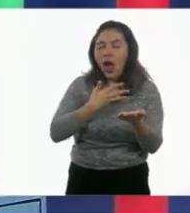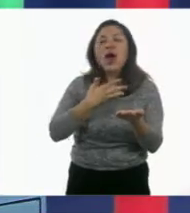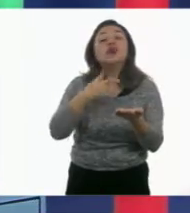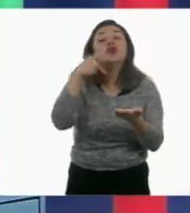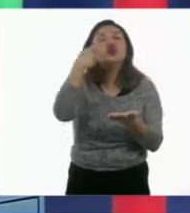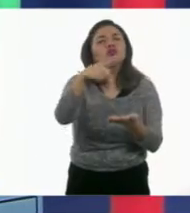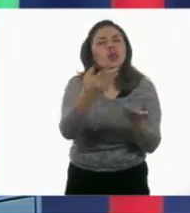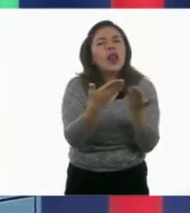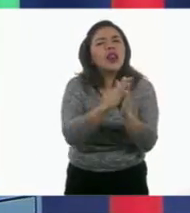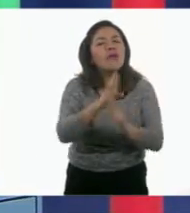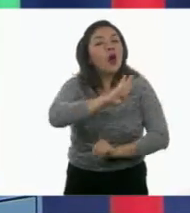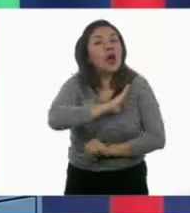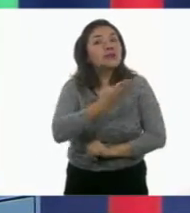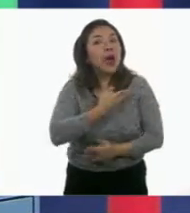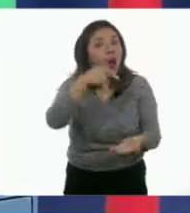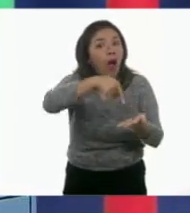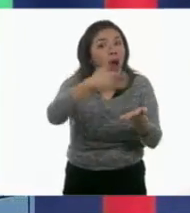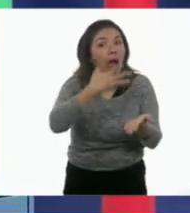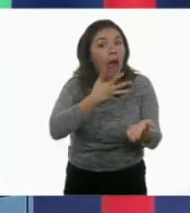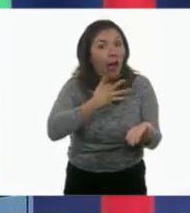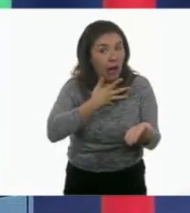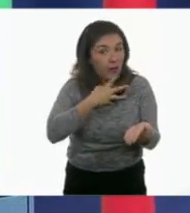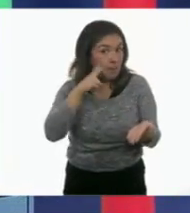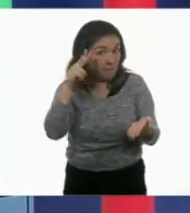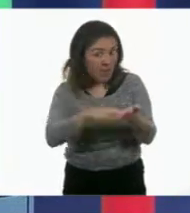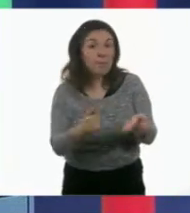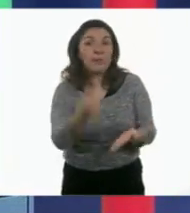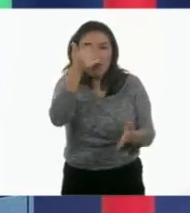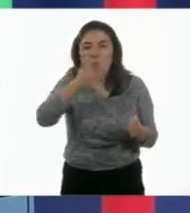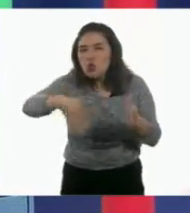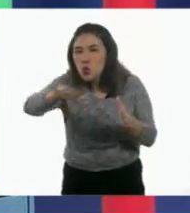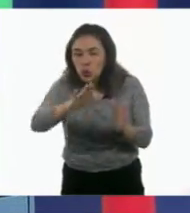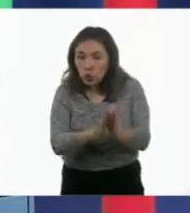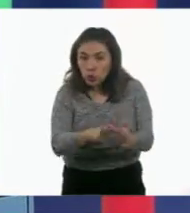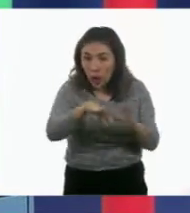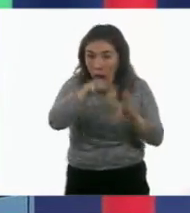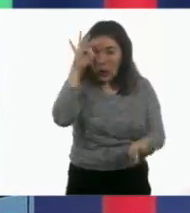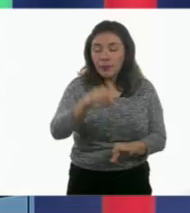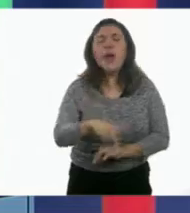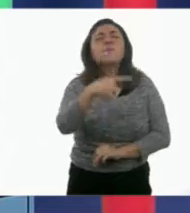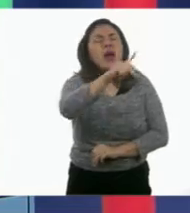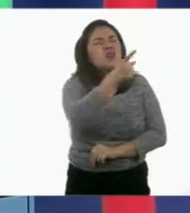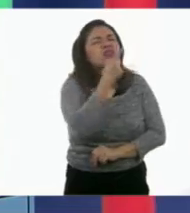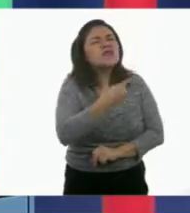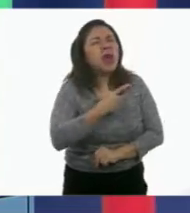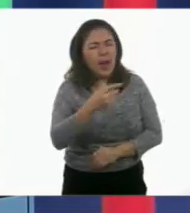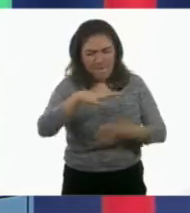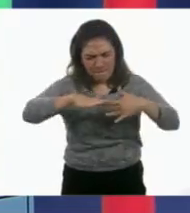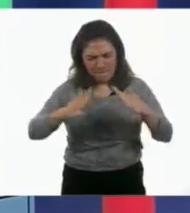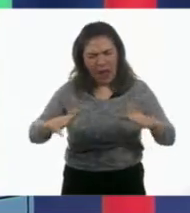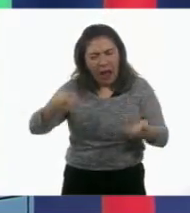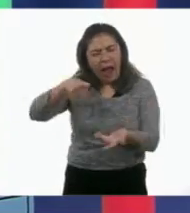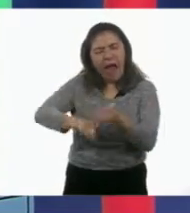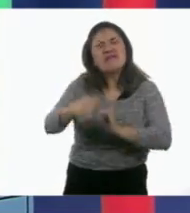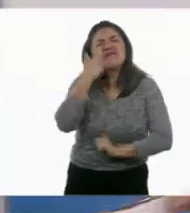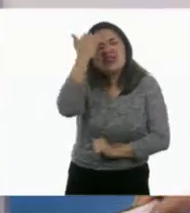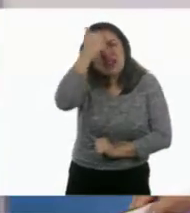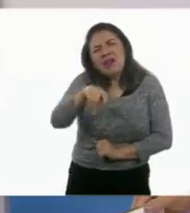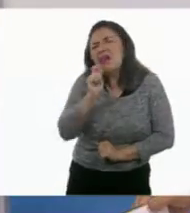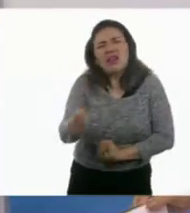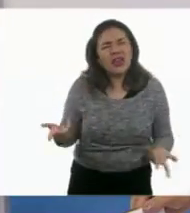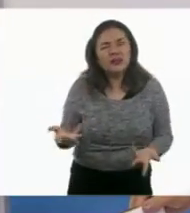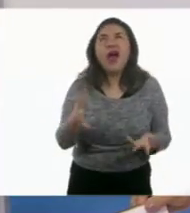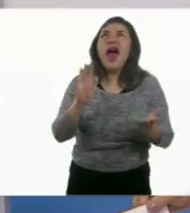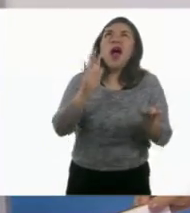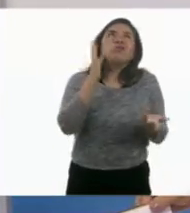el libro de español. Excelente. Primero vamos a buscarlo, pero mientras dime, ¿qué quieres saber sobre el mar? Bueno, me gustaría